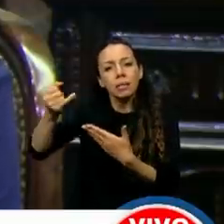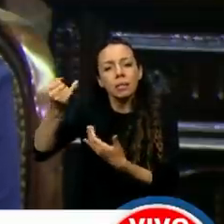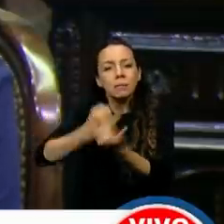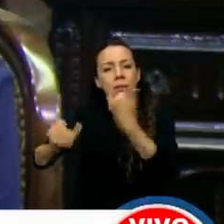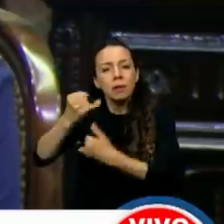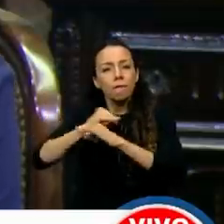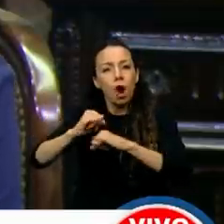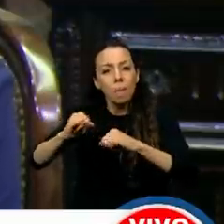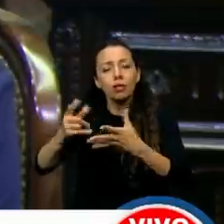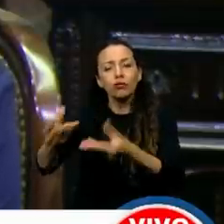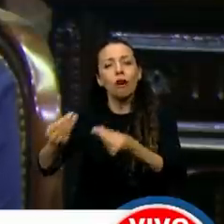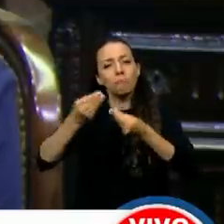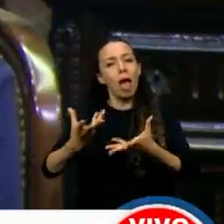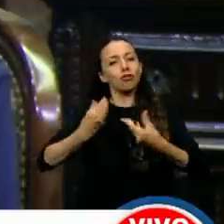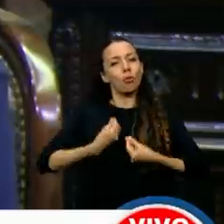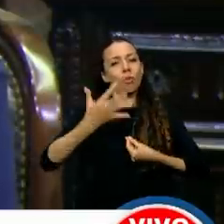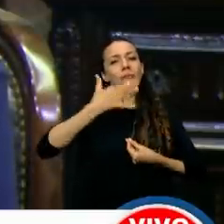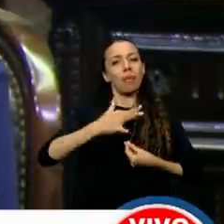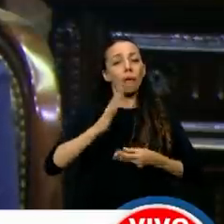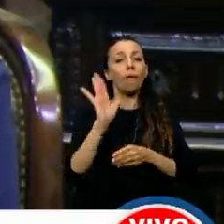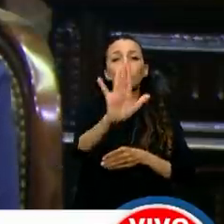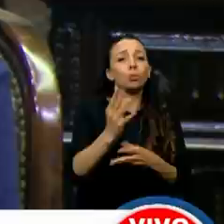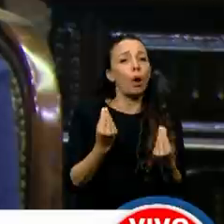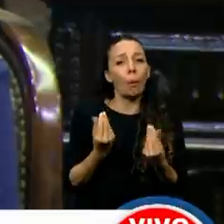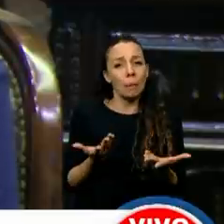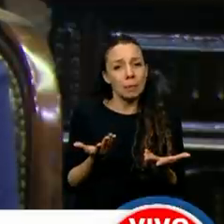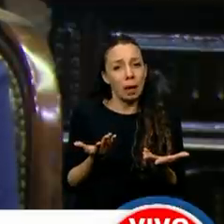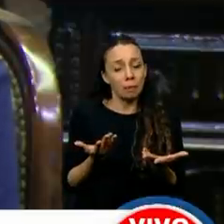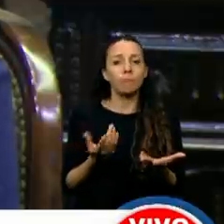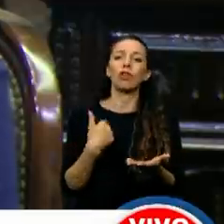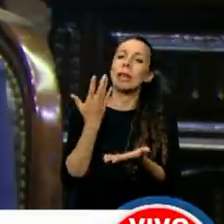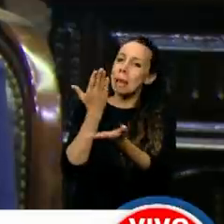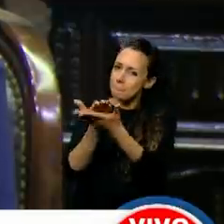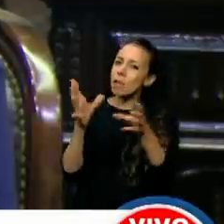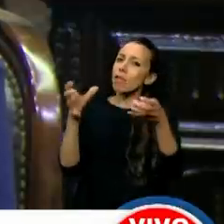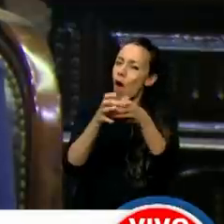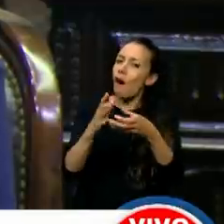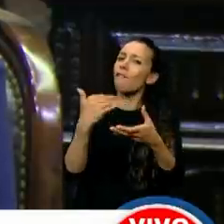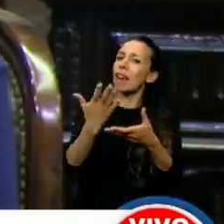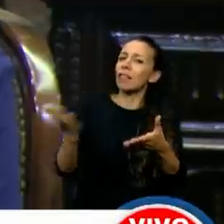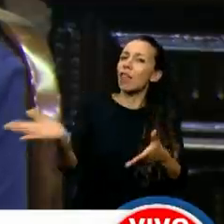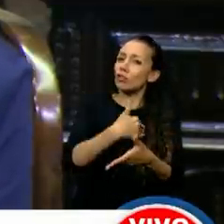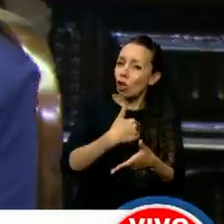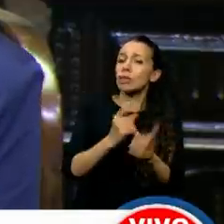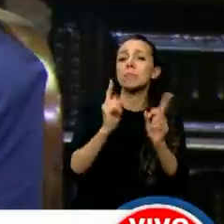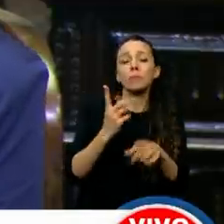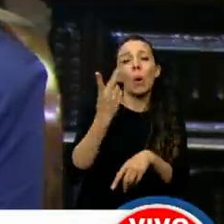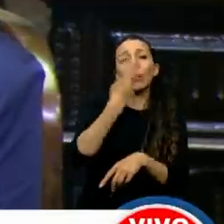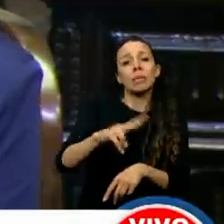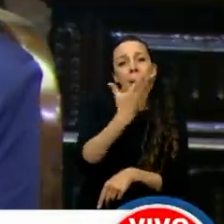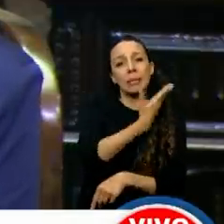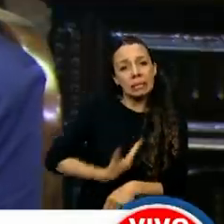nos vamos a enfrentar y le pediría al frente de todos y de acuerdo a lo que pidió la vicepresidenta de la nación